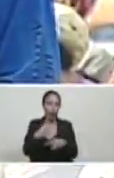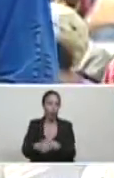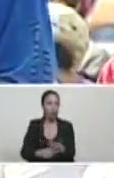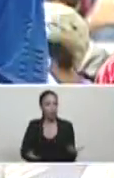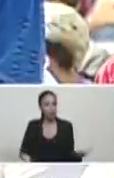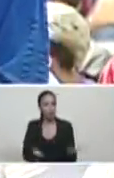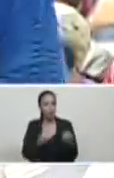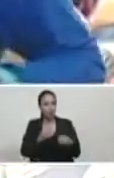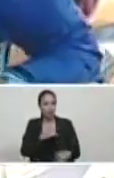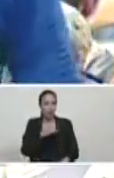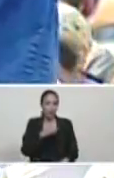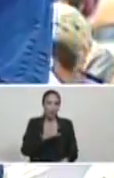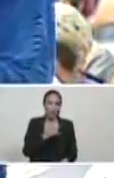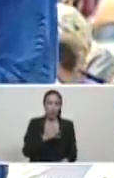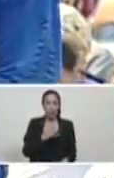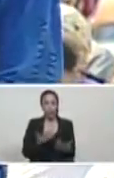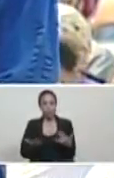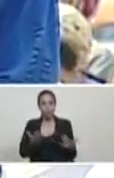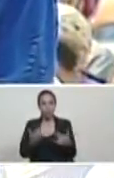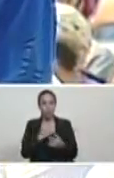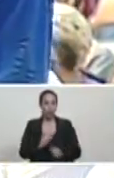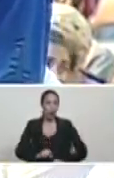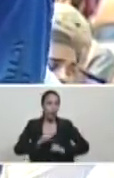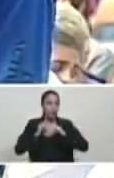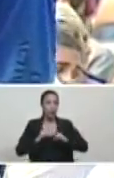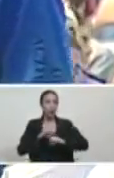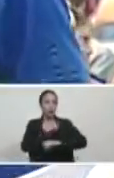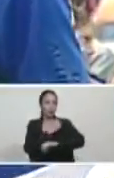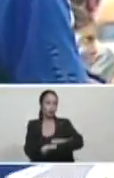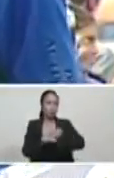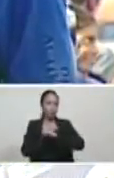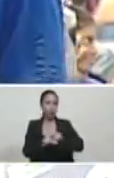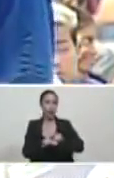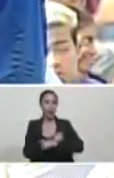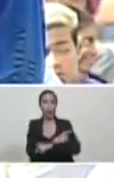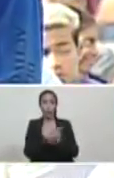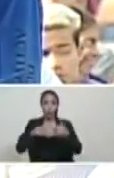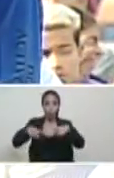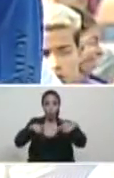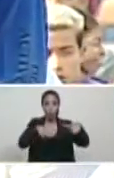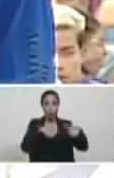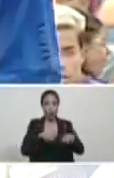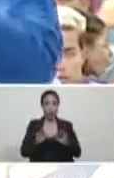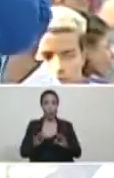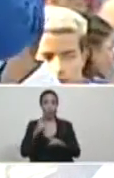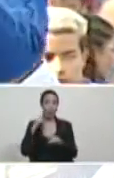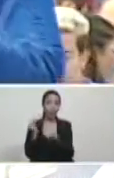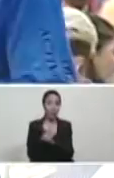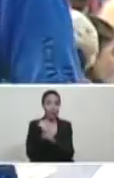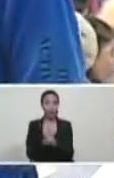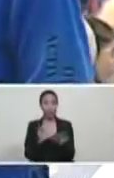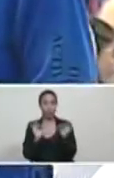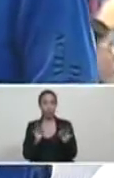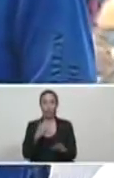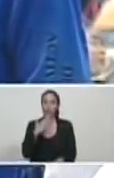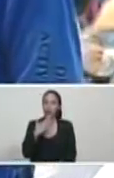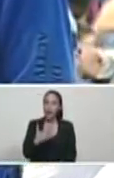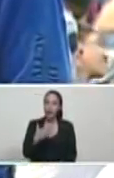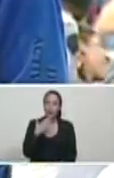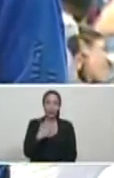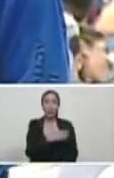se siente más empoderado de cada uno de esos espacios donde estamos haciendo el trabajo. Agradecida con